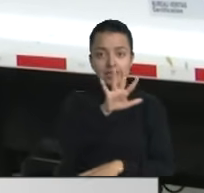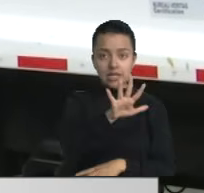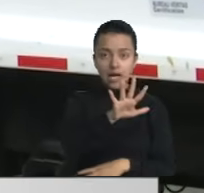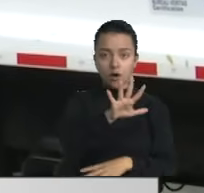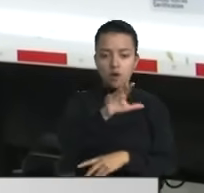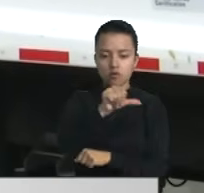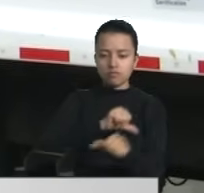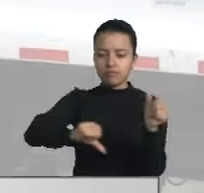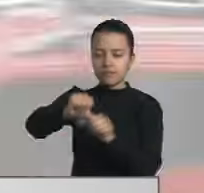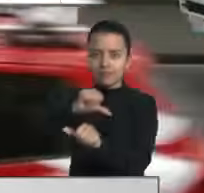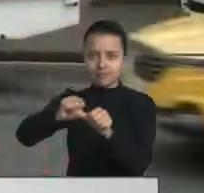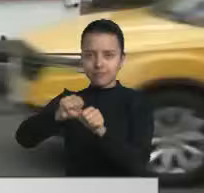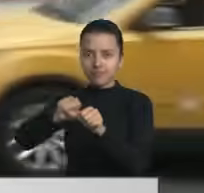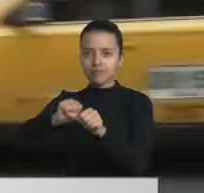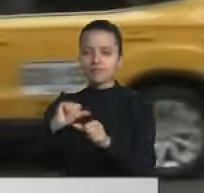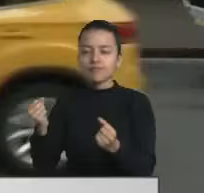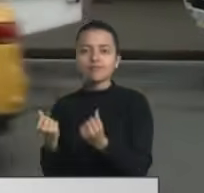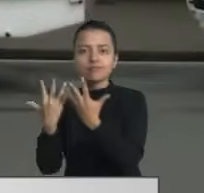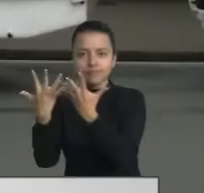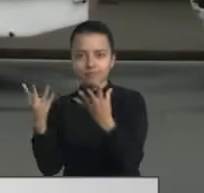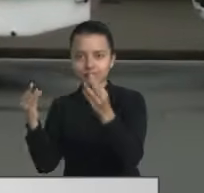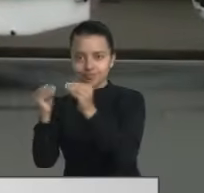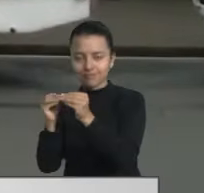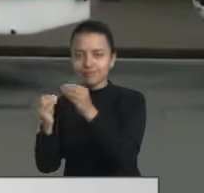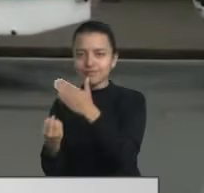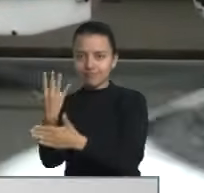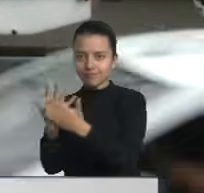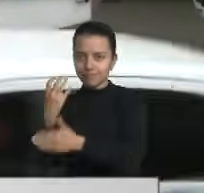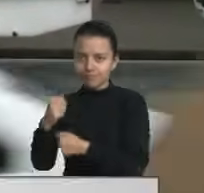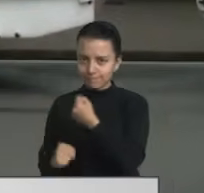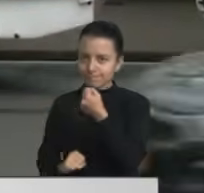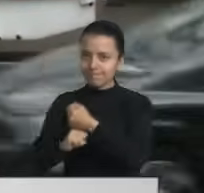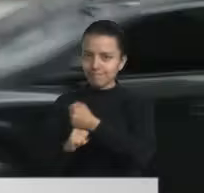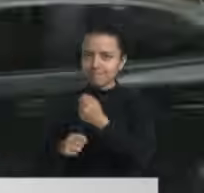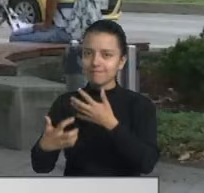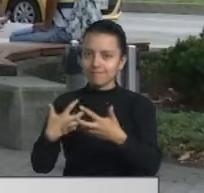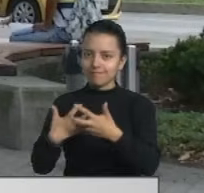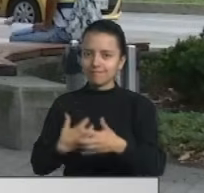como flota adicional para el reforzamiento de la operación del servicio.